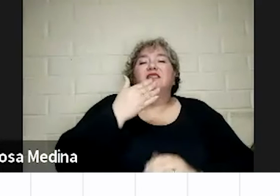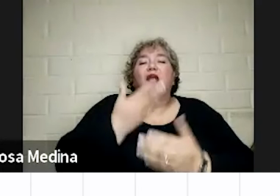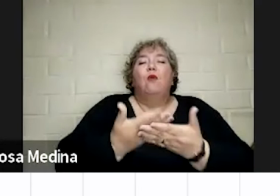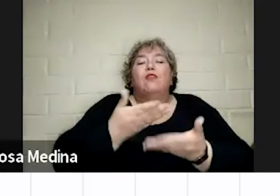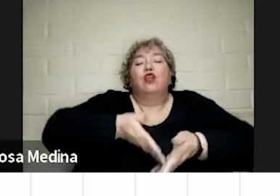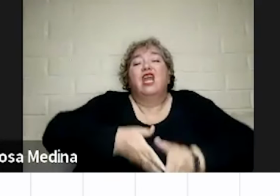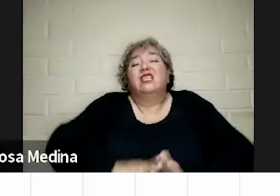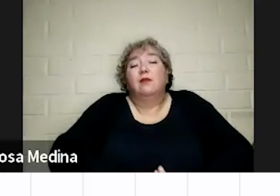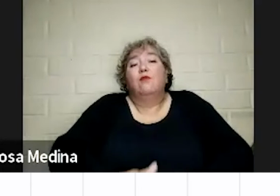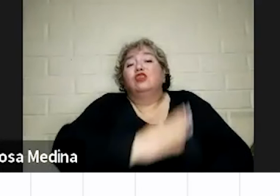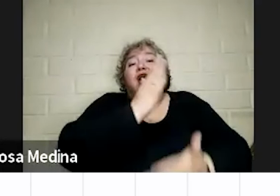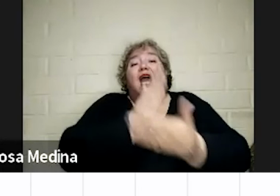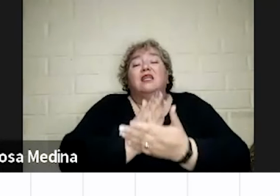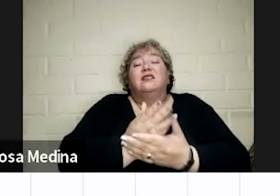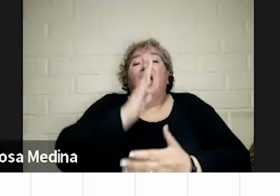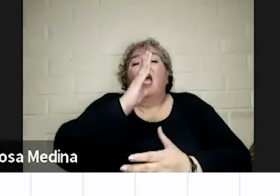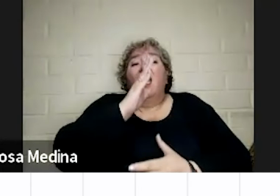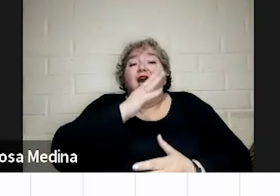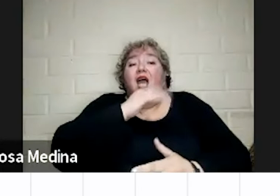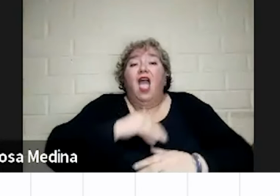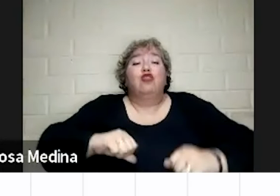la adolescencia o la juventud temprana.